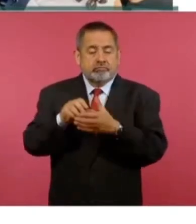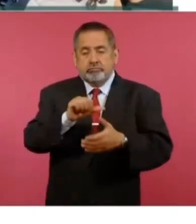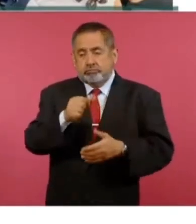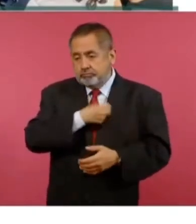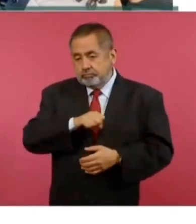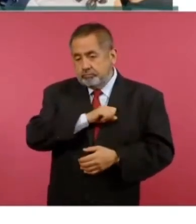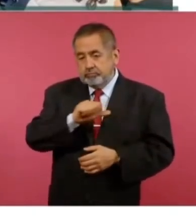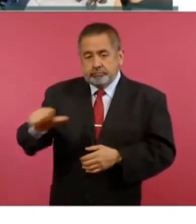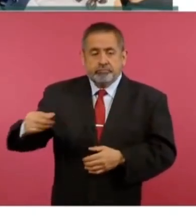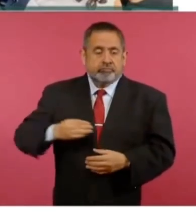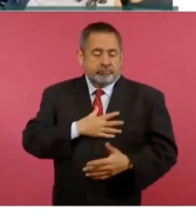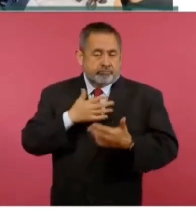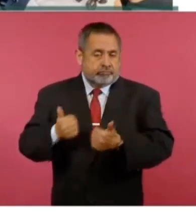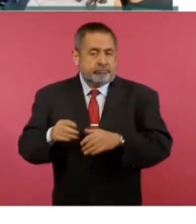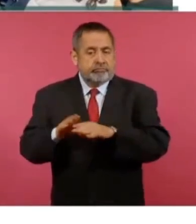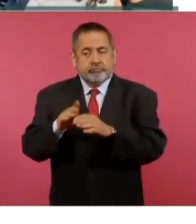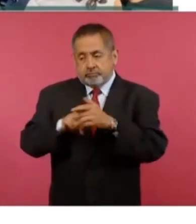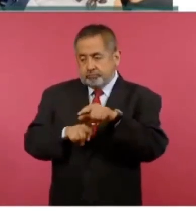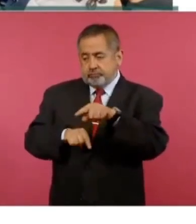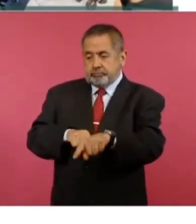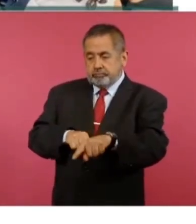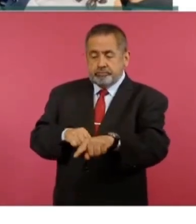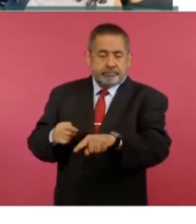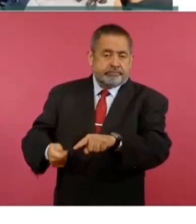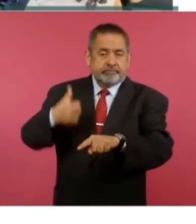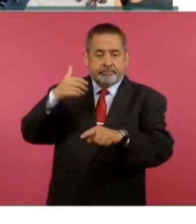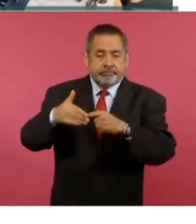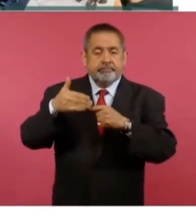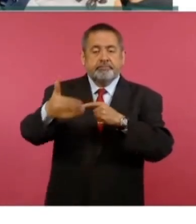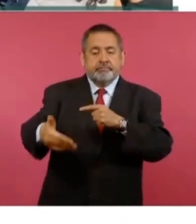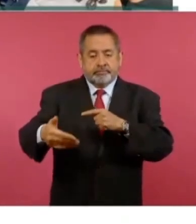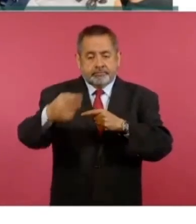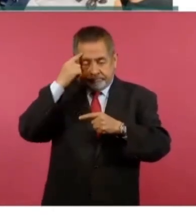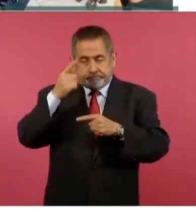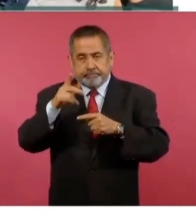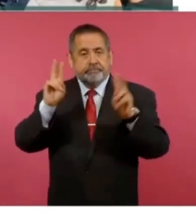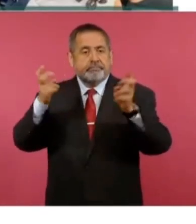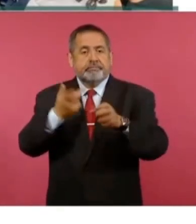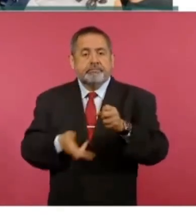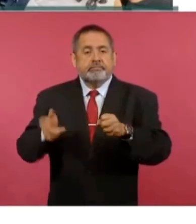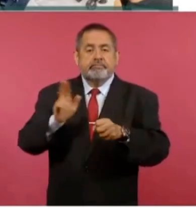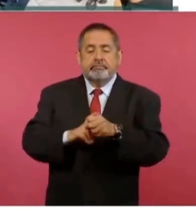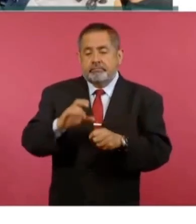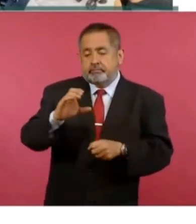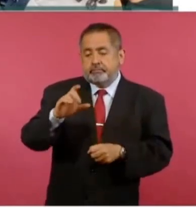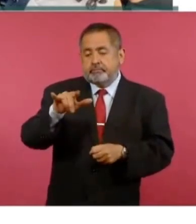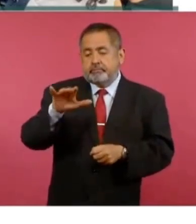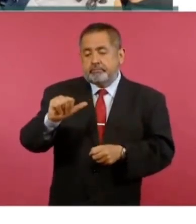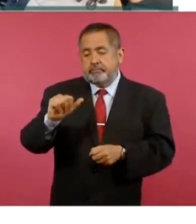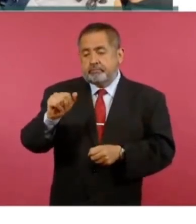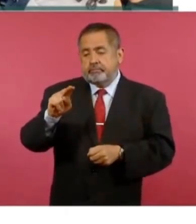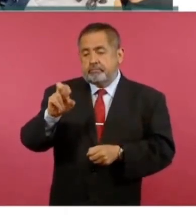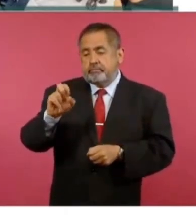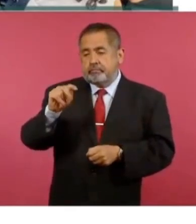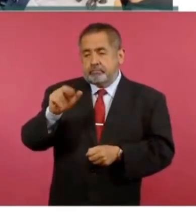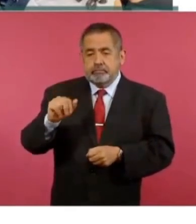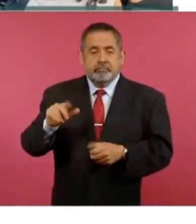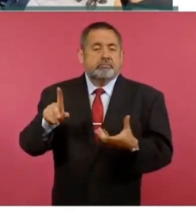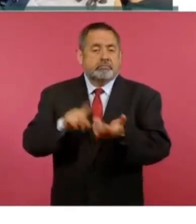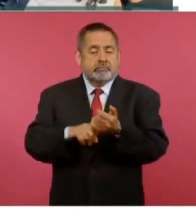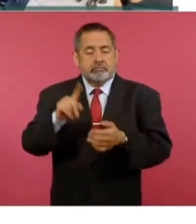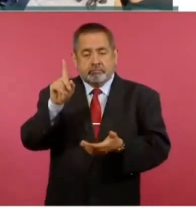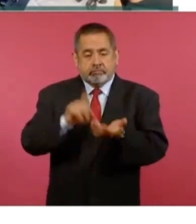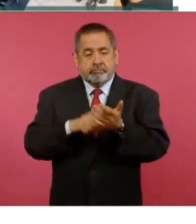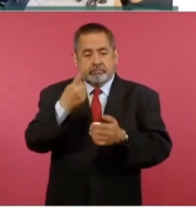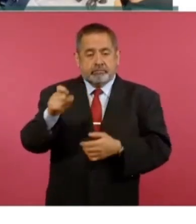para el bienestar, que es el primer paso para el programa La Clínica es Nuestra, en 1,120